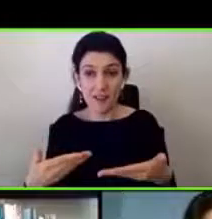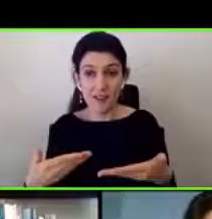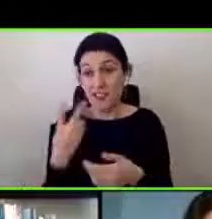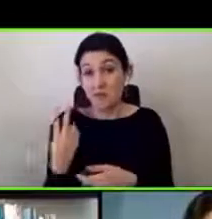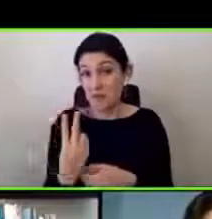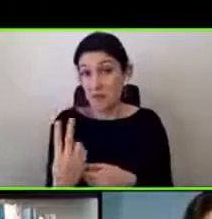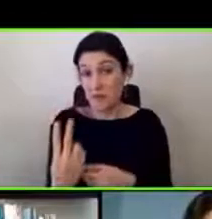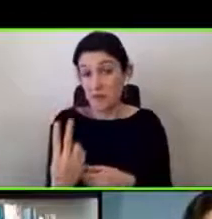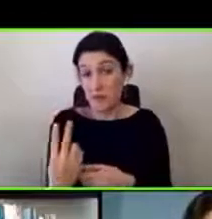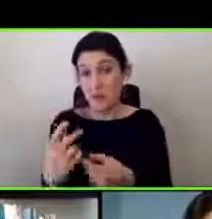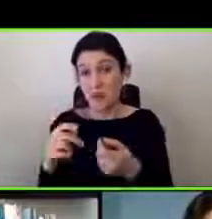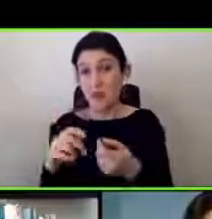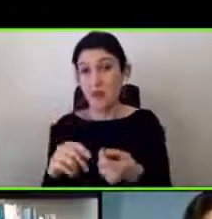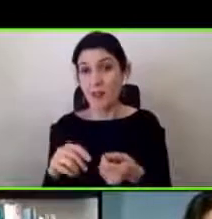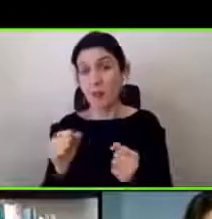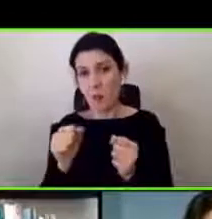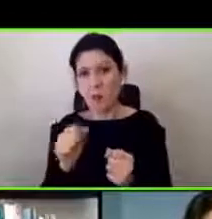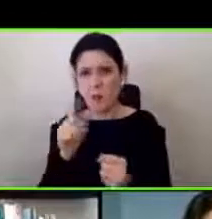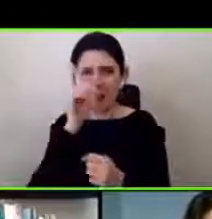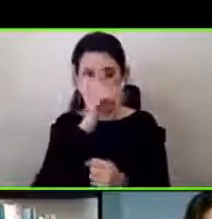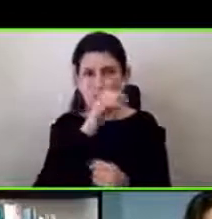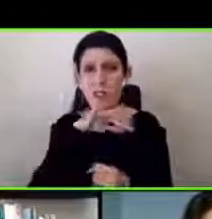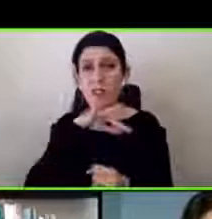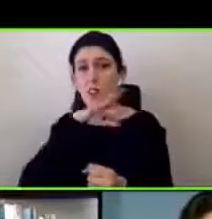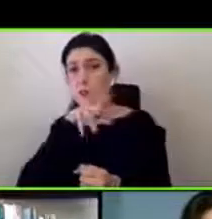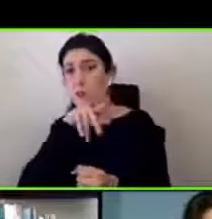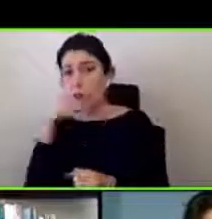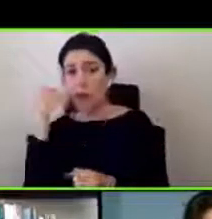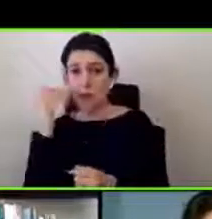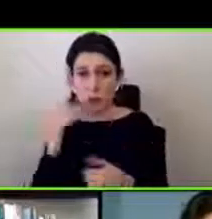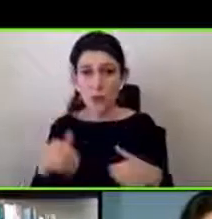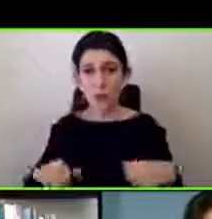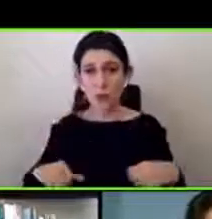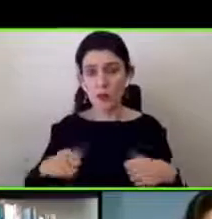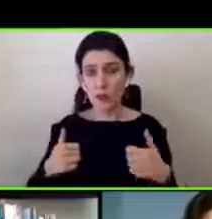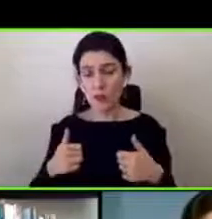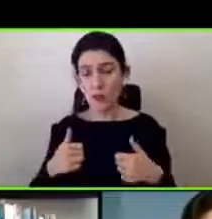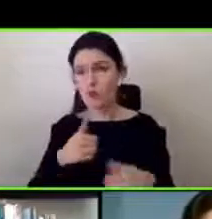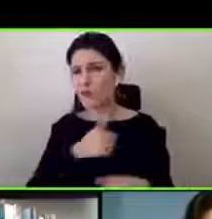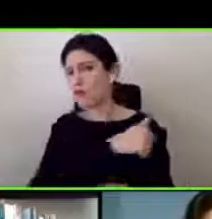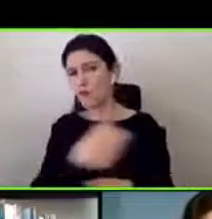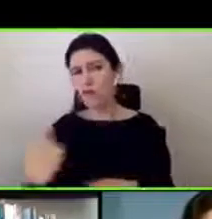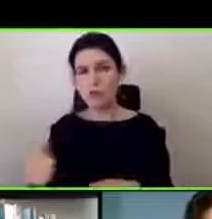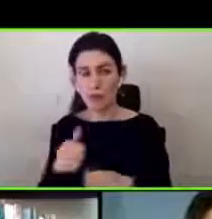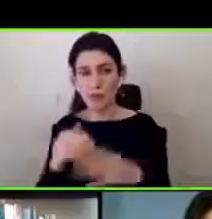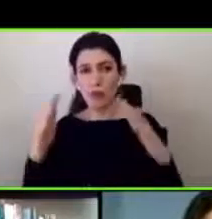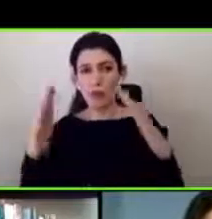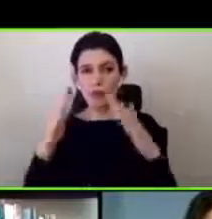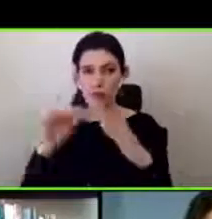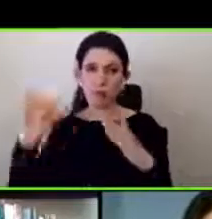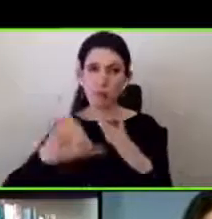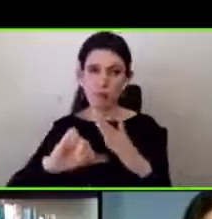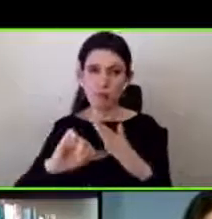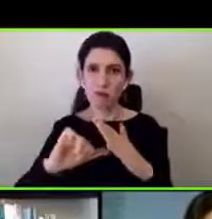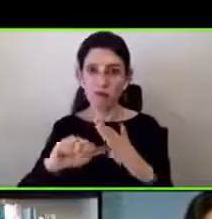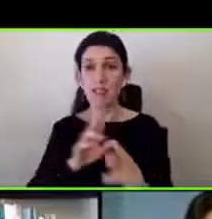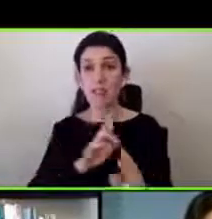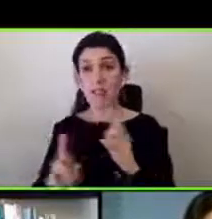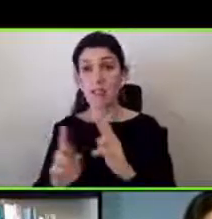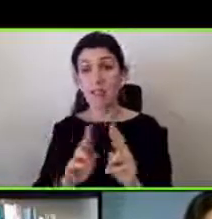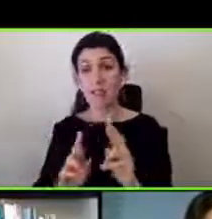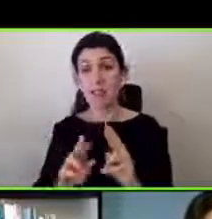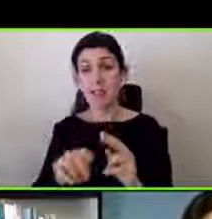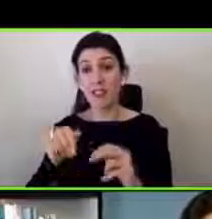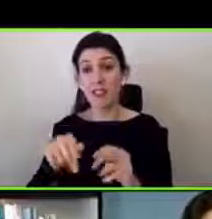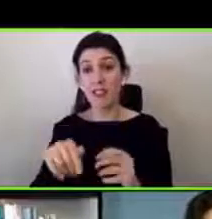podría ser compleja, adultos, niños, jóvenes, como dice, todos interactuando en un mismo espacio a través de un juego, es lo que yo